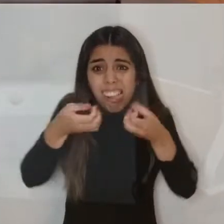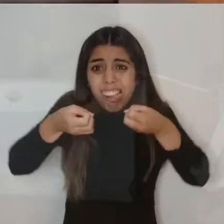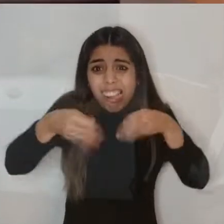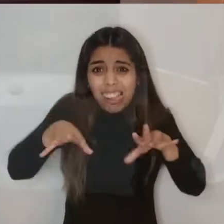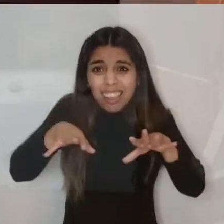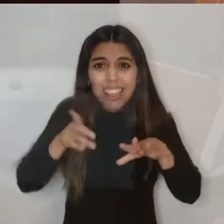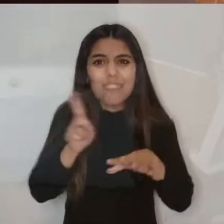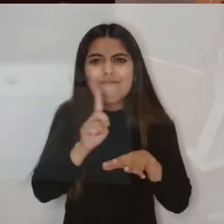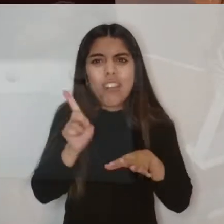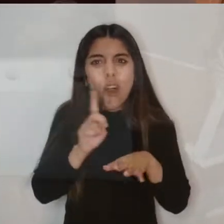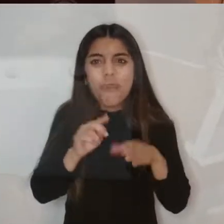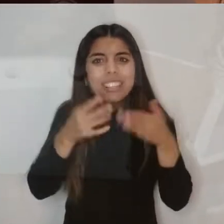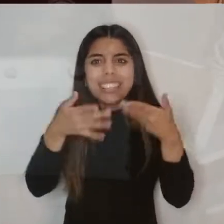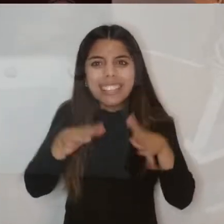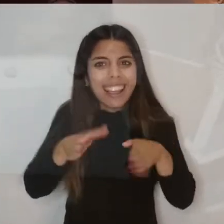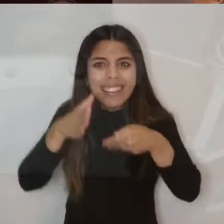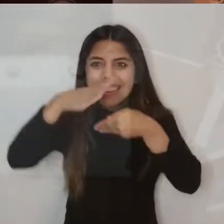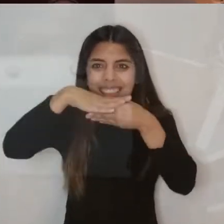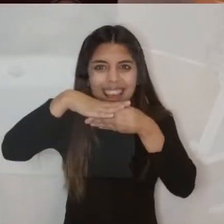el tejido.